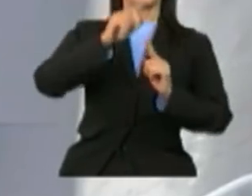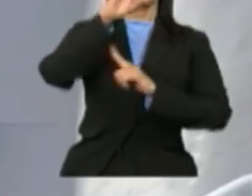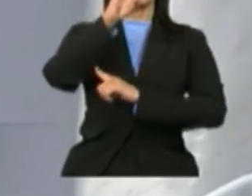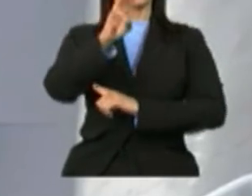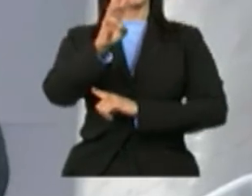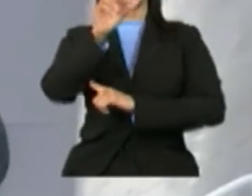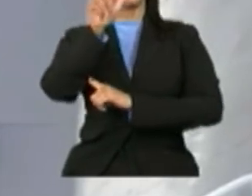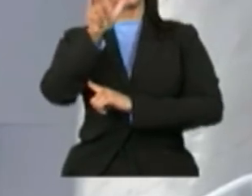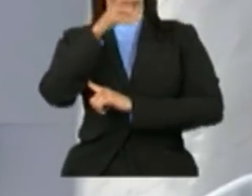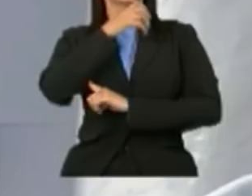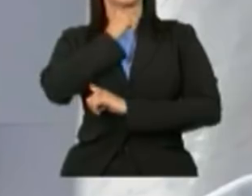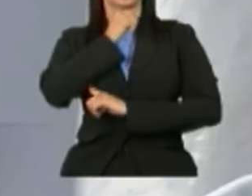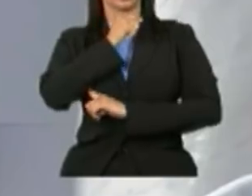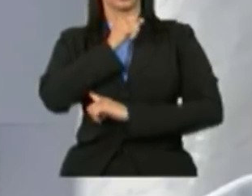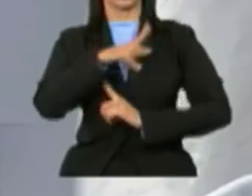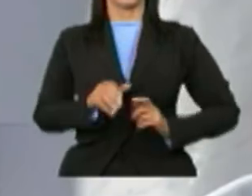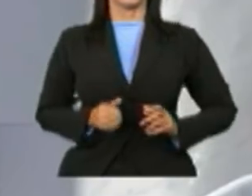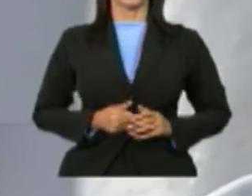años.